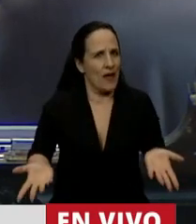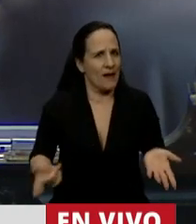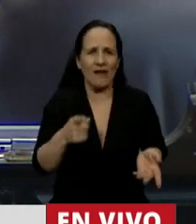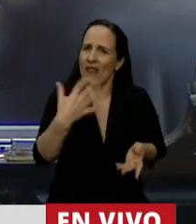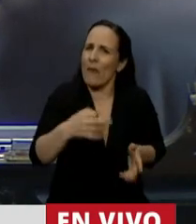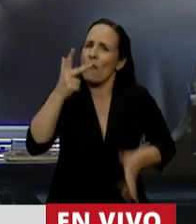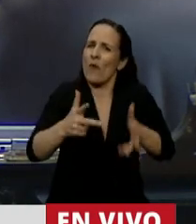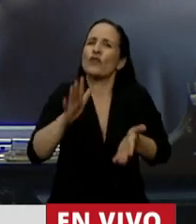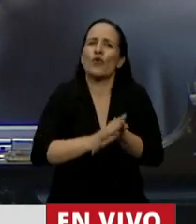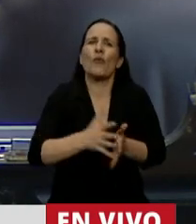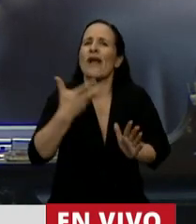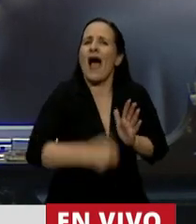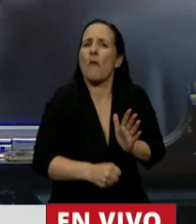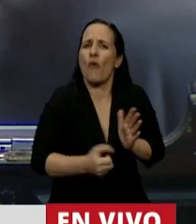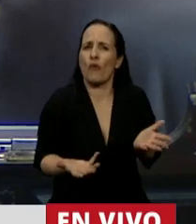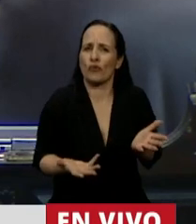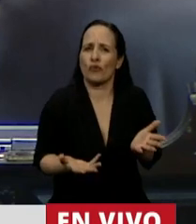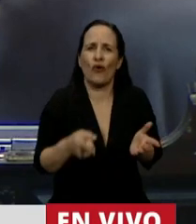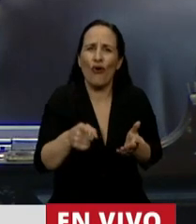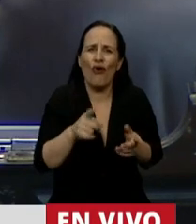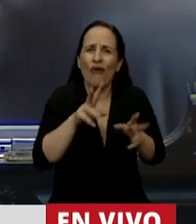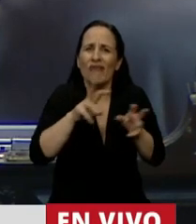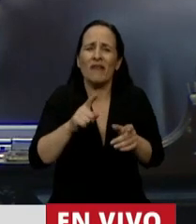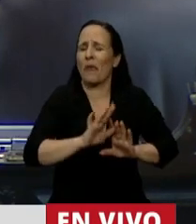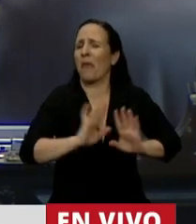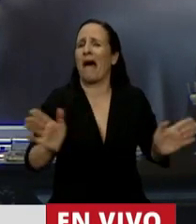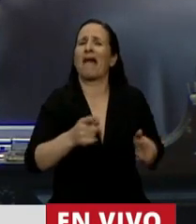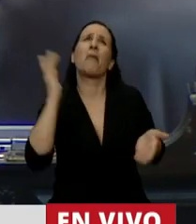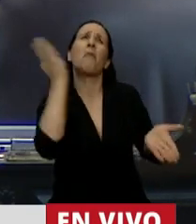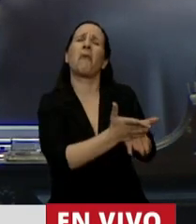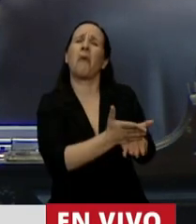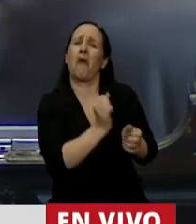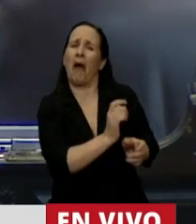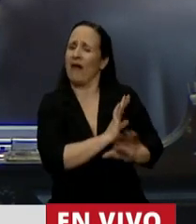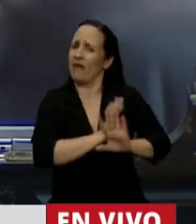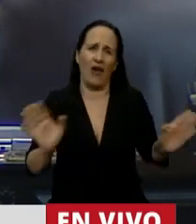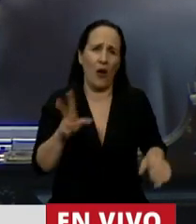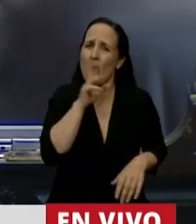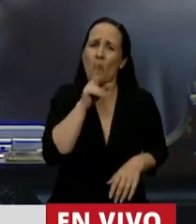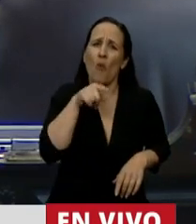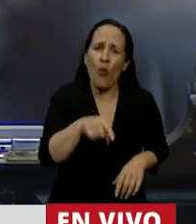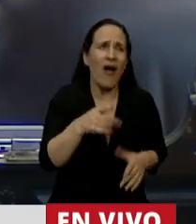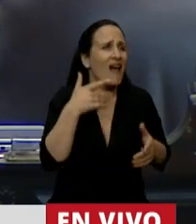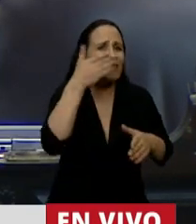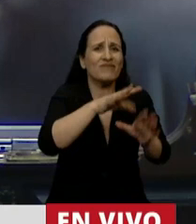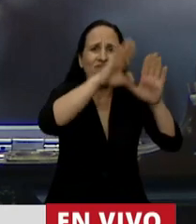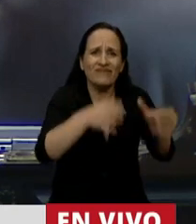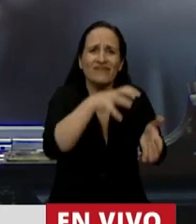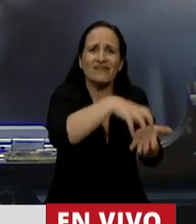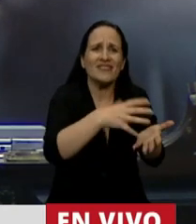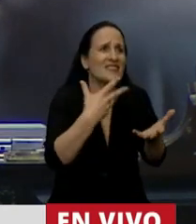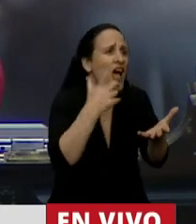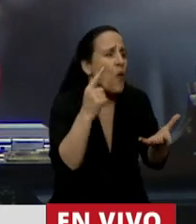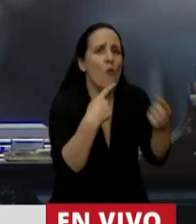aborto y poder sacar estos aspectos positivos sobre el aborto permitir que la mujer se acerca a un centro de salud que